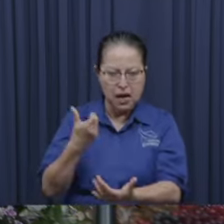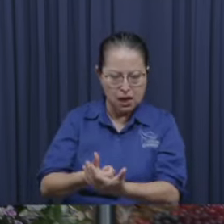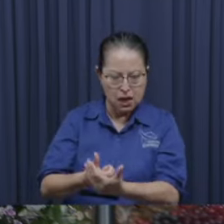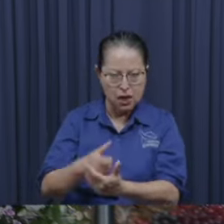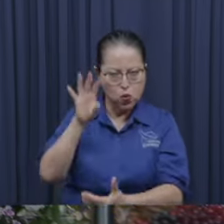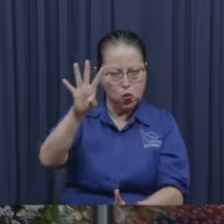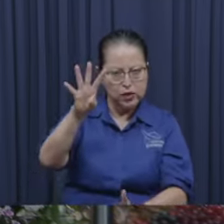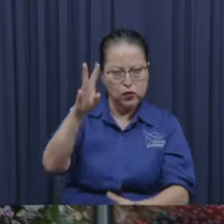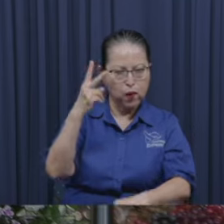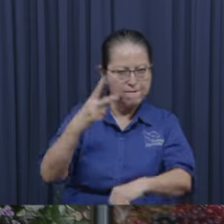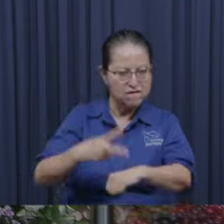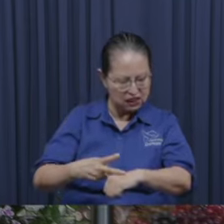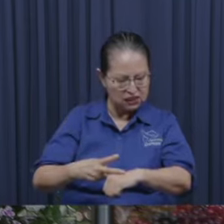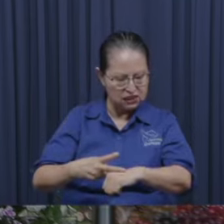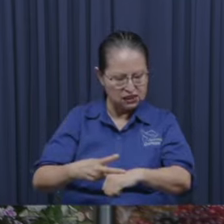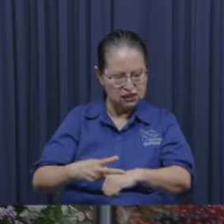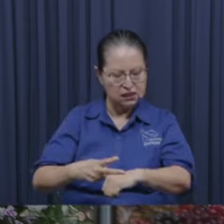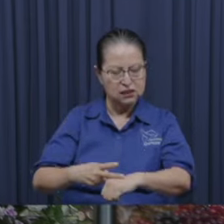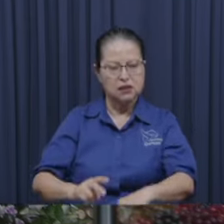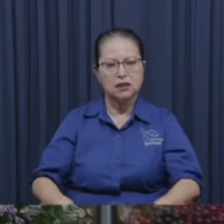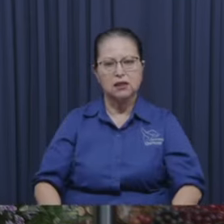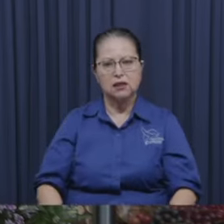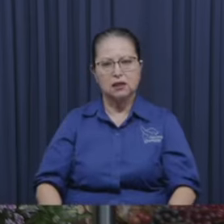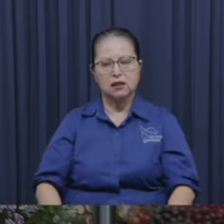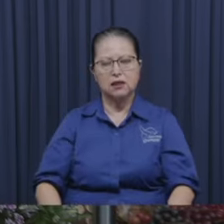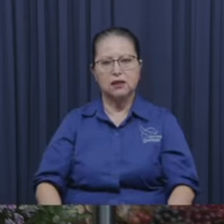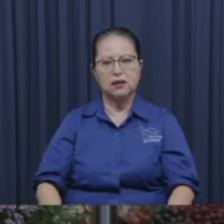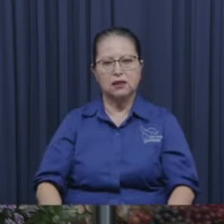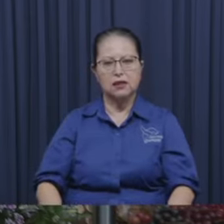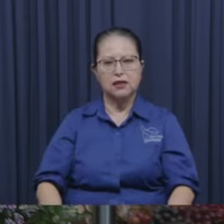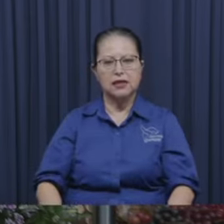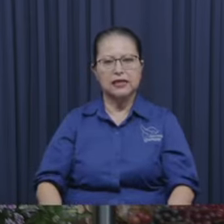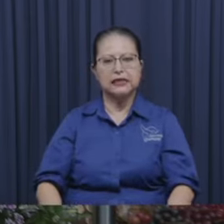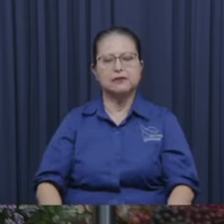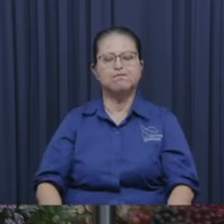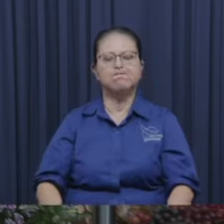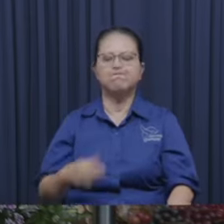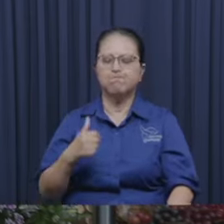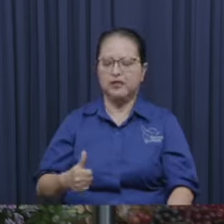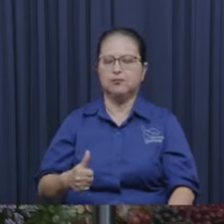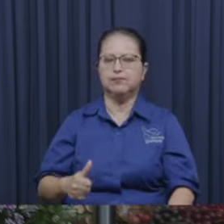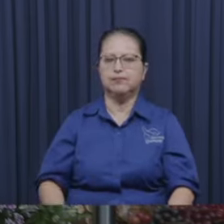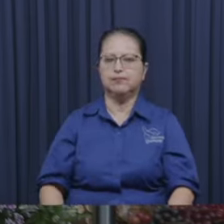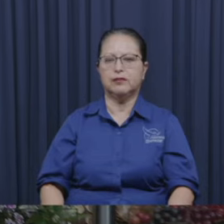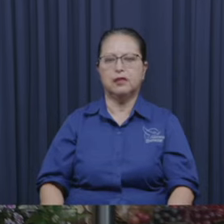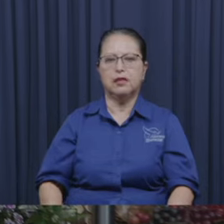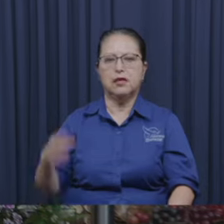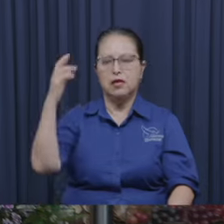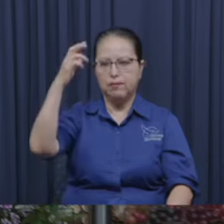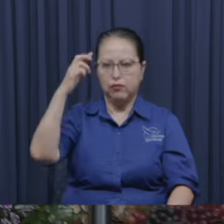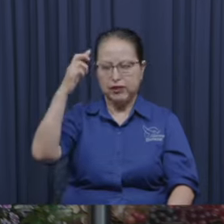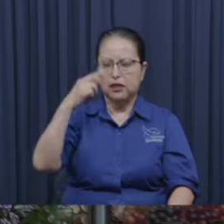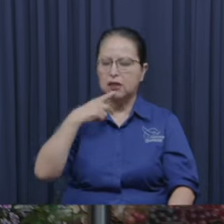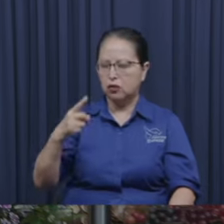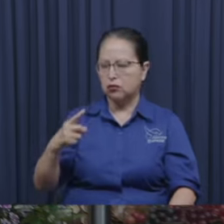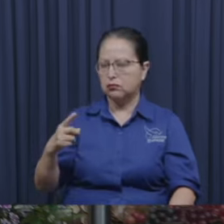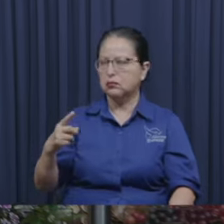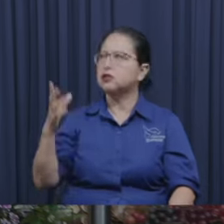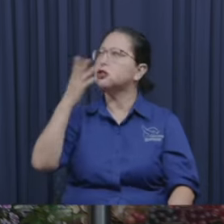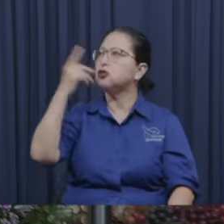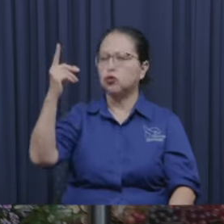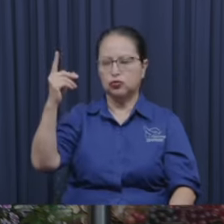veces como dice la Biblia perfecto Así dice el